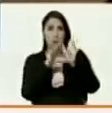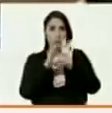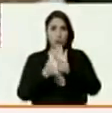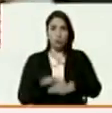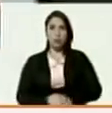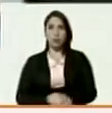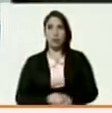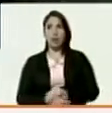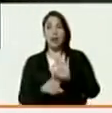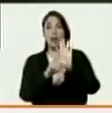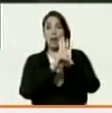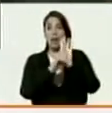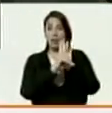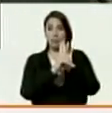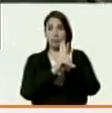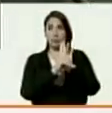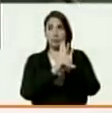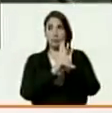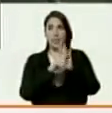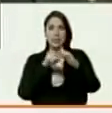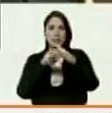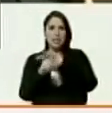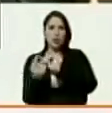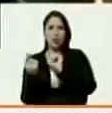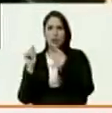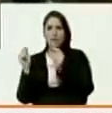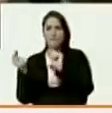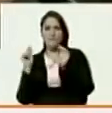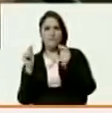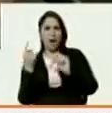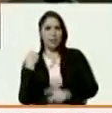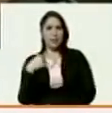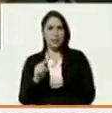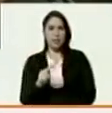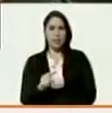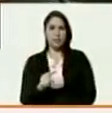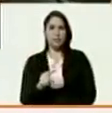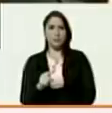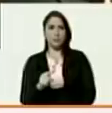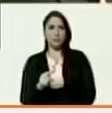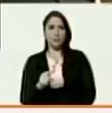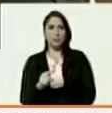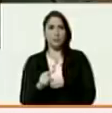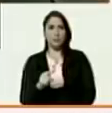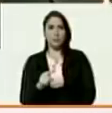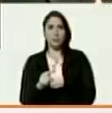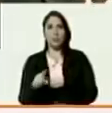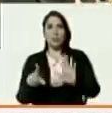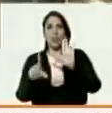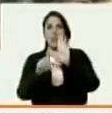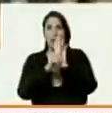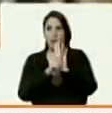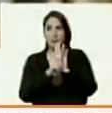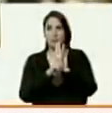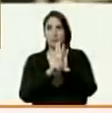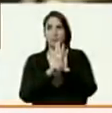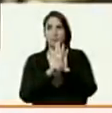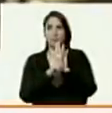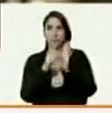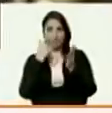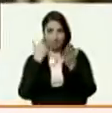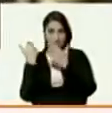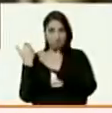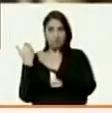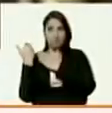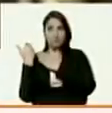Constituyente, el reglamento de Interior y Debates, que tiene carácter de ley orgánica.